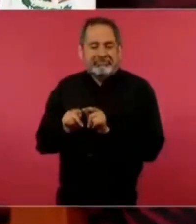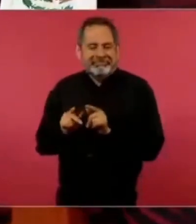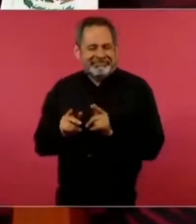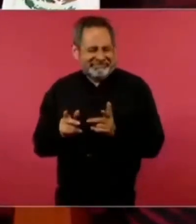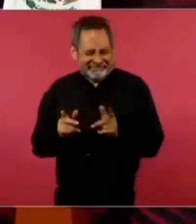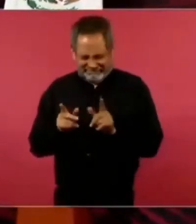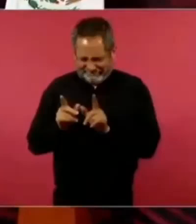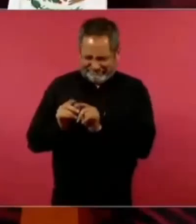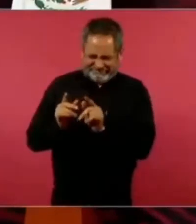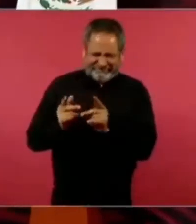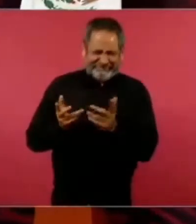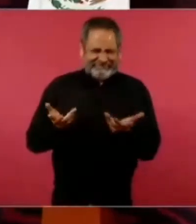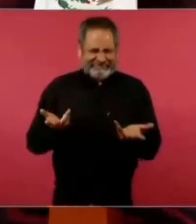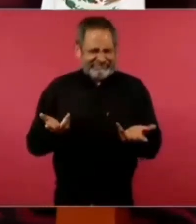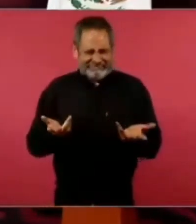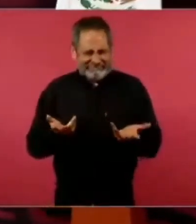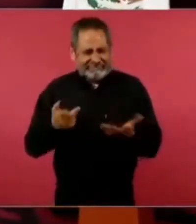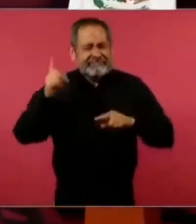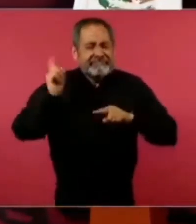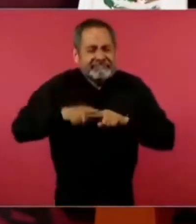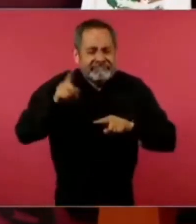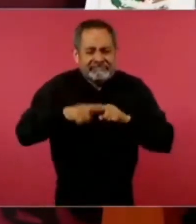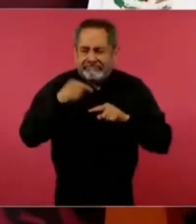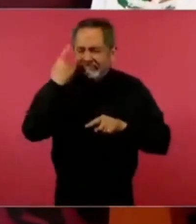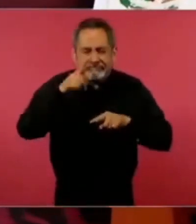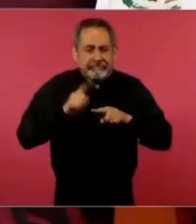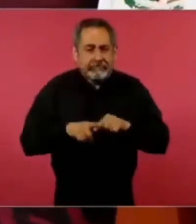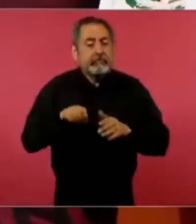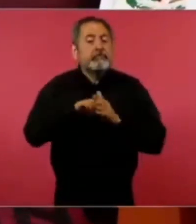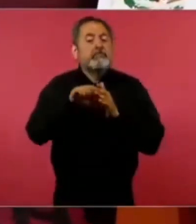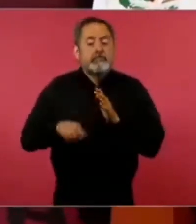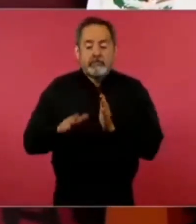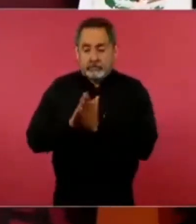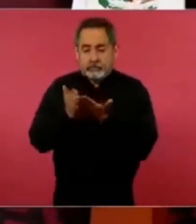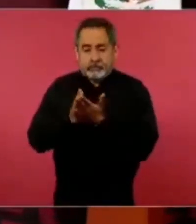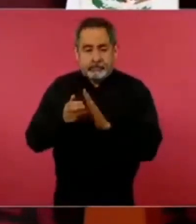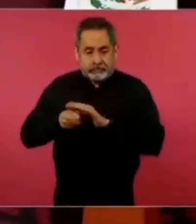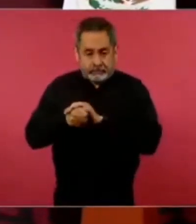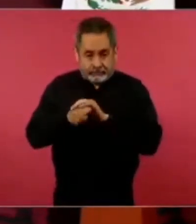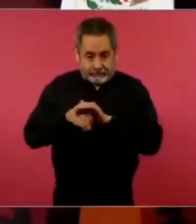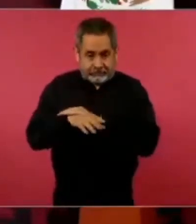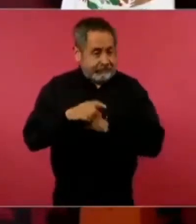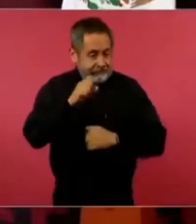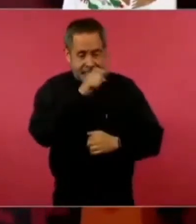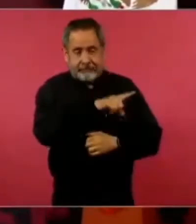En el libro sobre Ayotzinapa, lo mismo, Anabel.